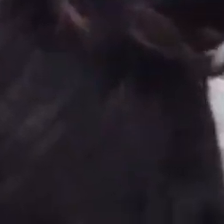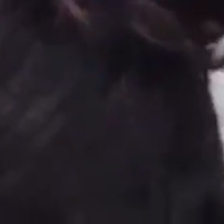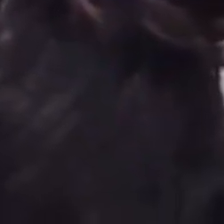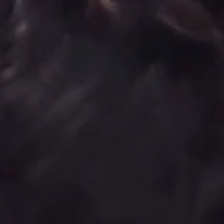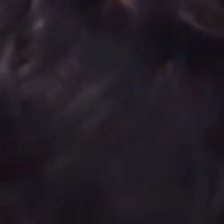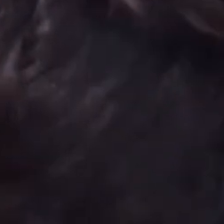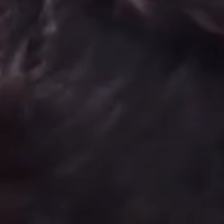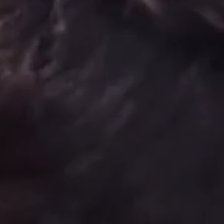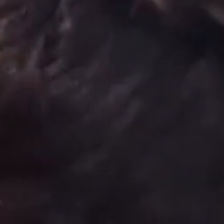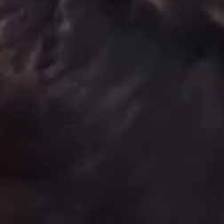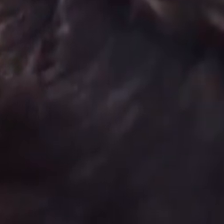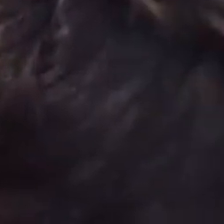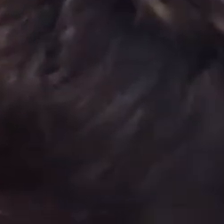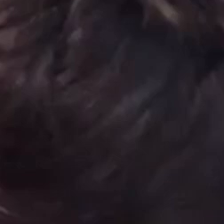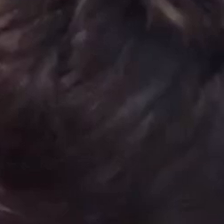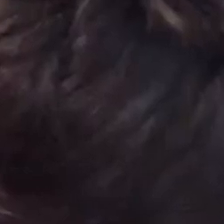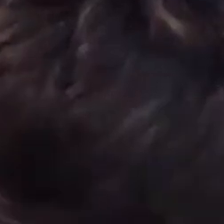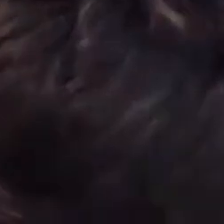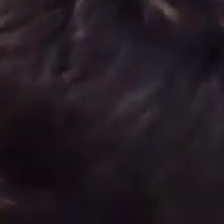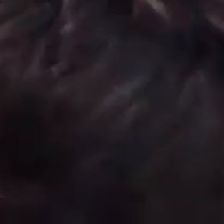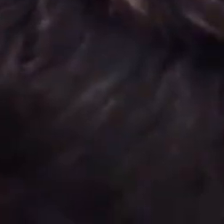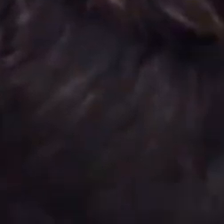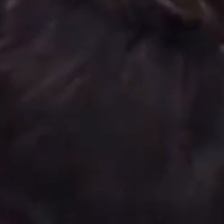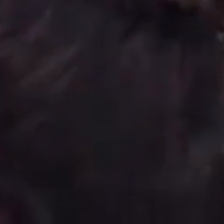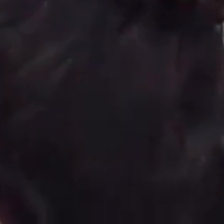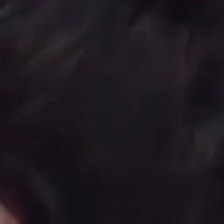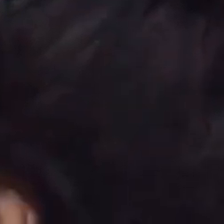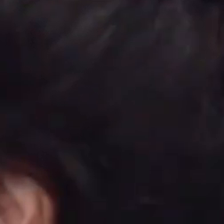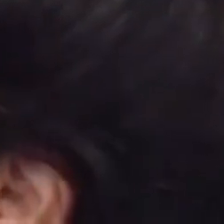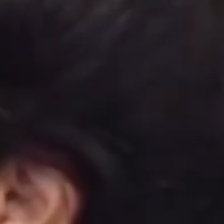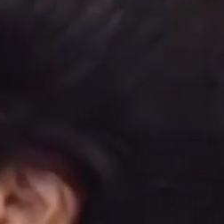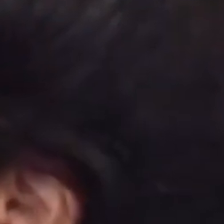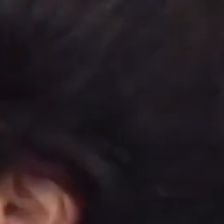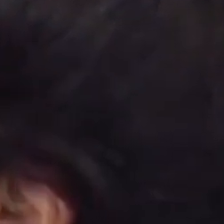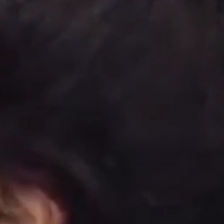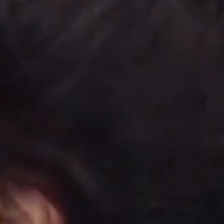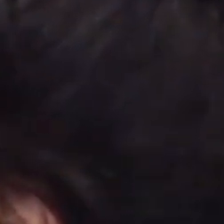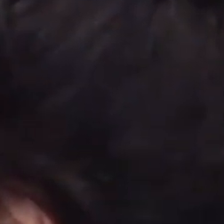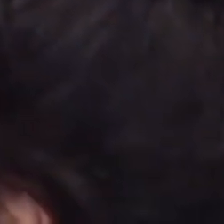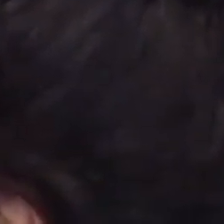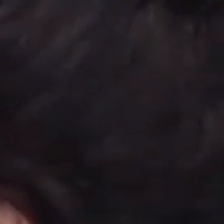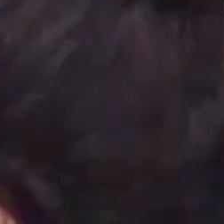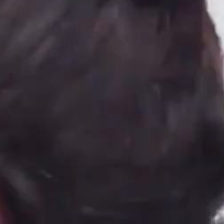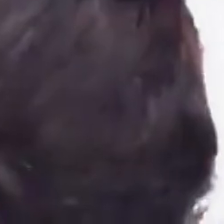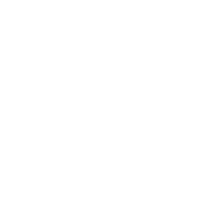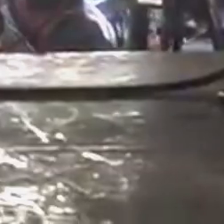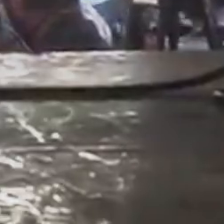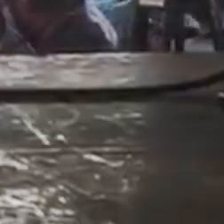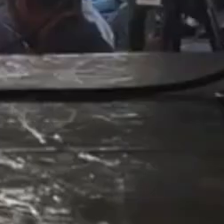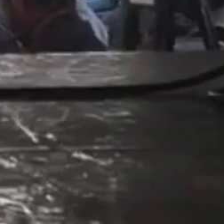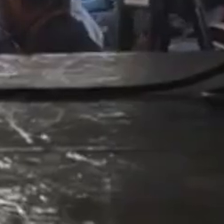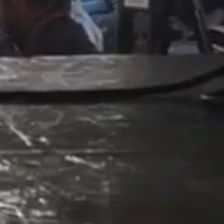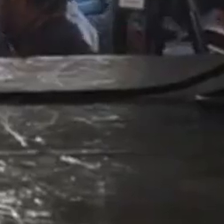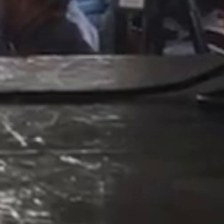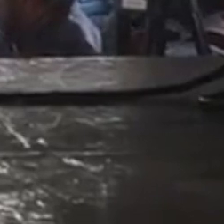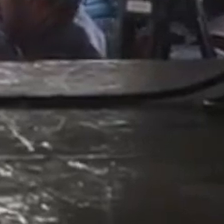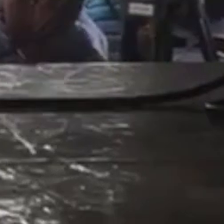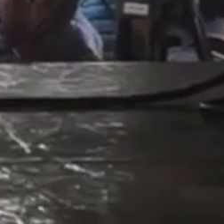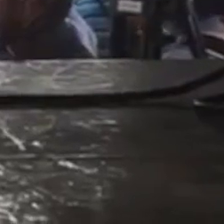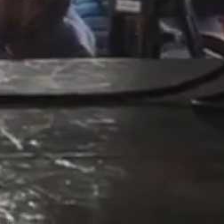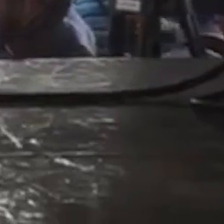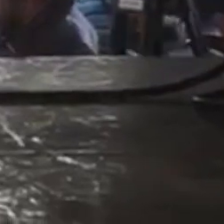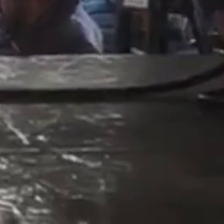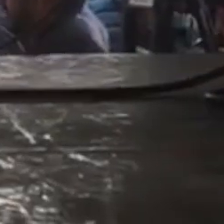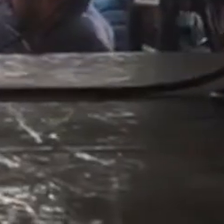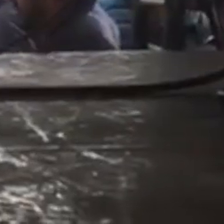para incrementar la prevención del delito y reaccionar de manera inmediata ante incidentes. La candidata al